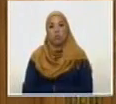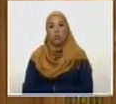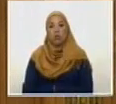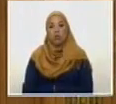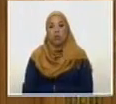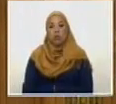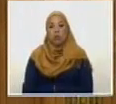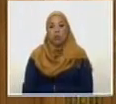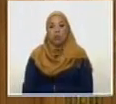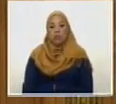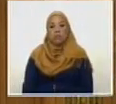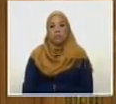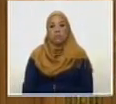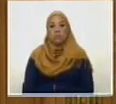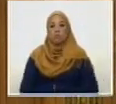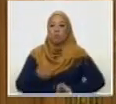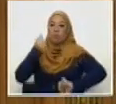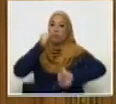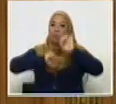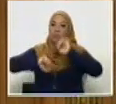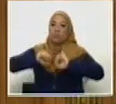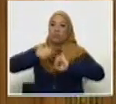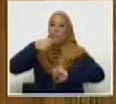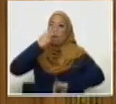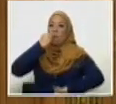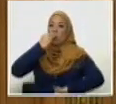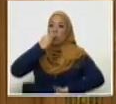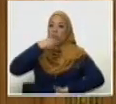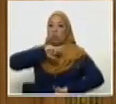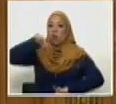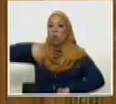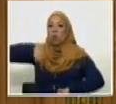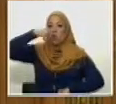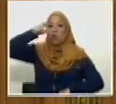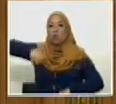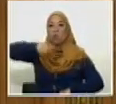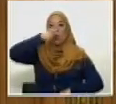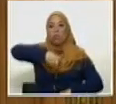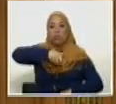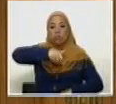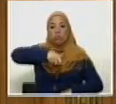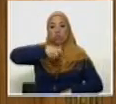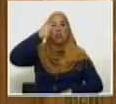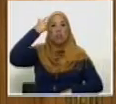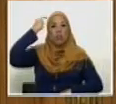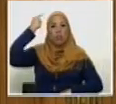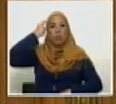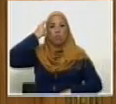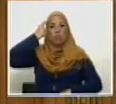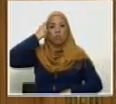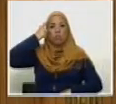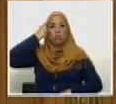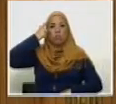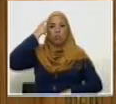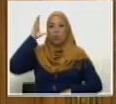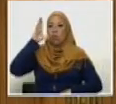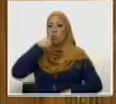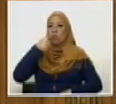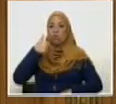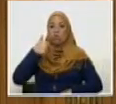Y defender a Nicolás Maduro sabemos que es defender a nuestro pueblo, porque sin ninguna